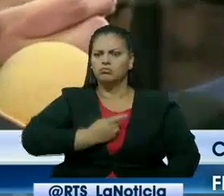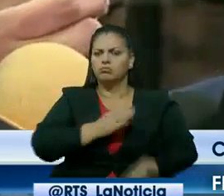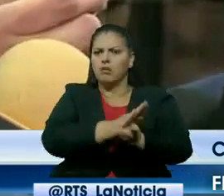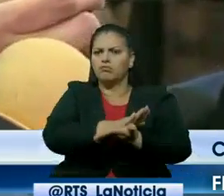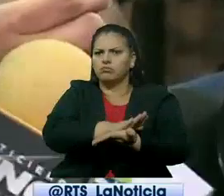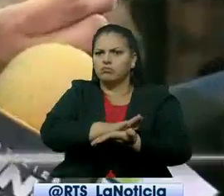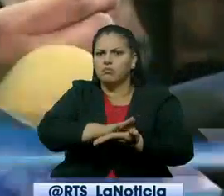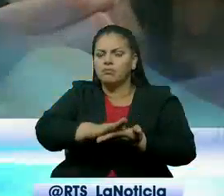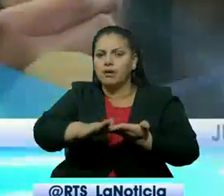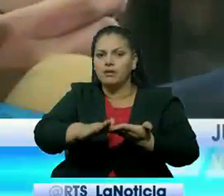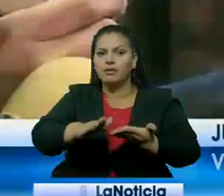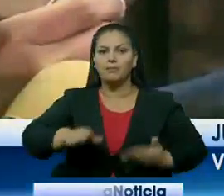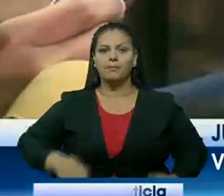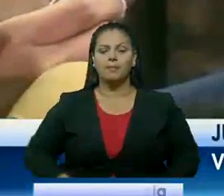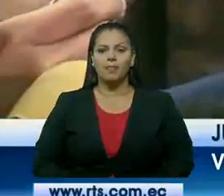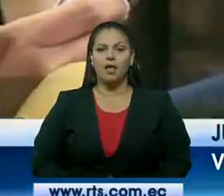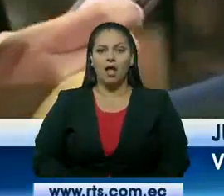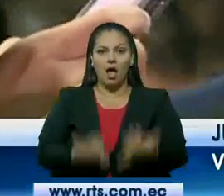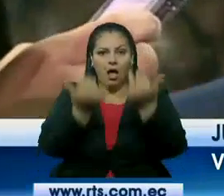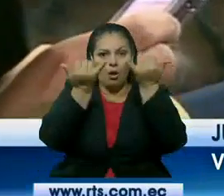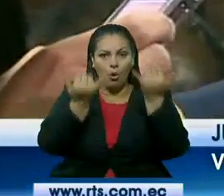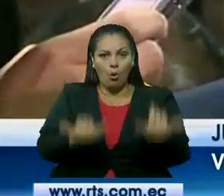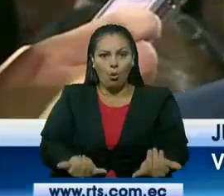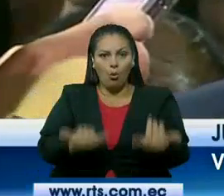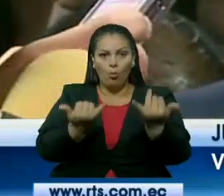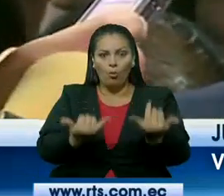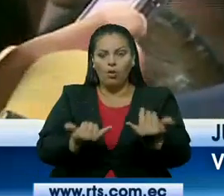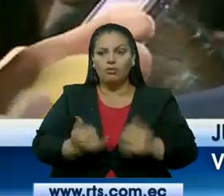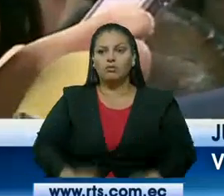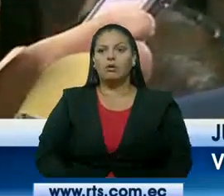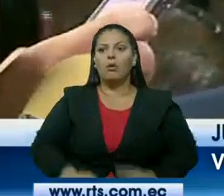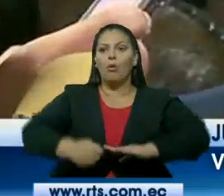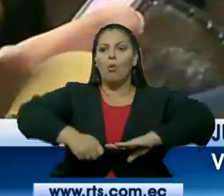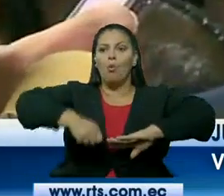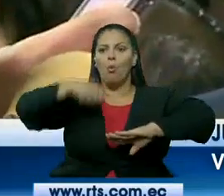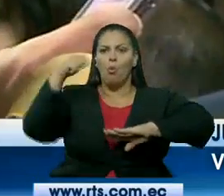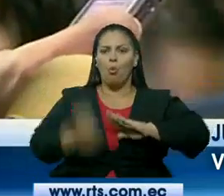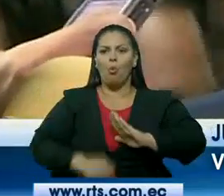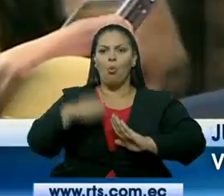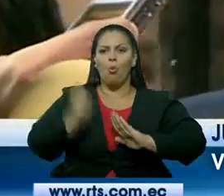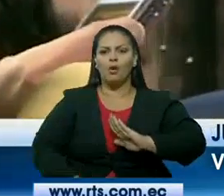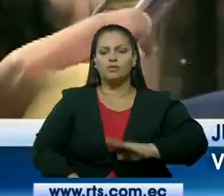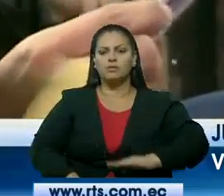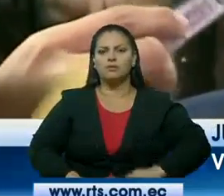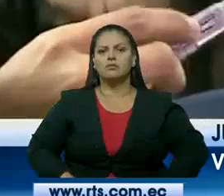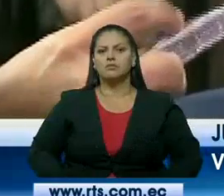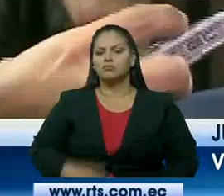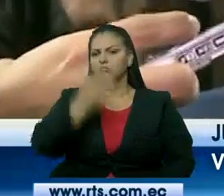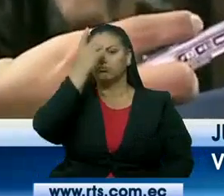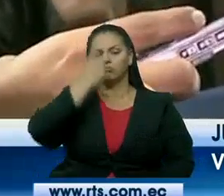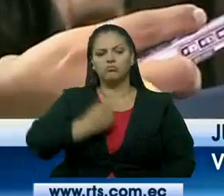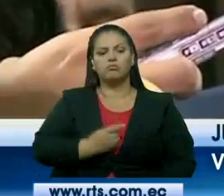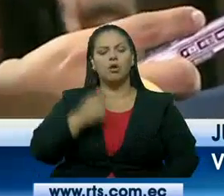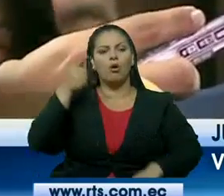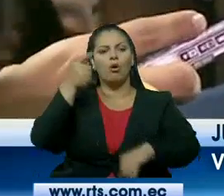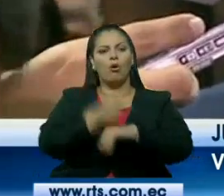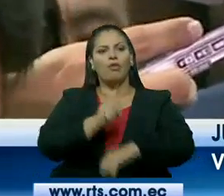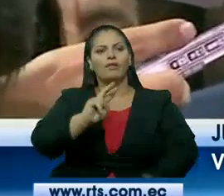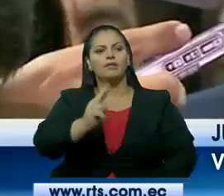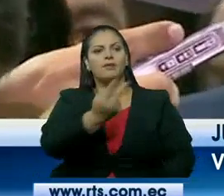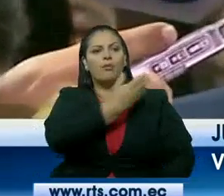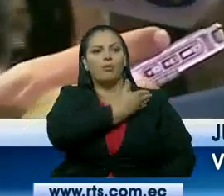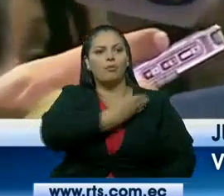En este momento, lo que ha establecido el juez con relación a la prisión preventiva de los